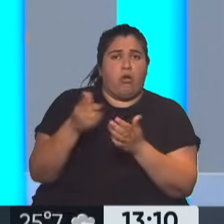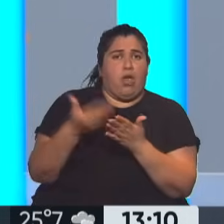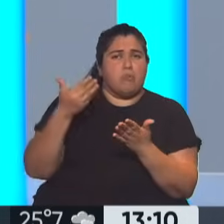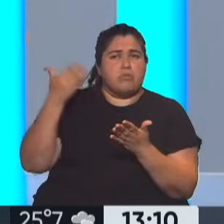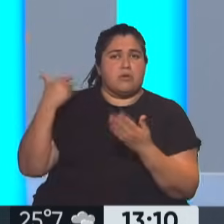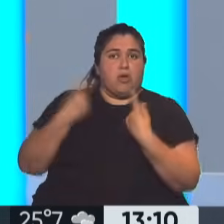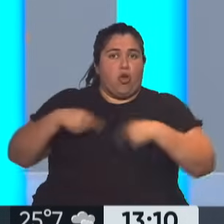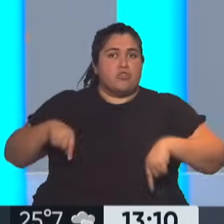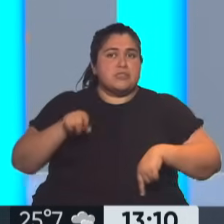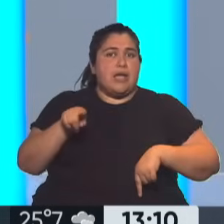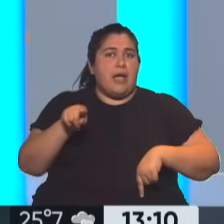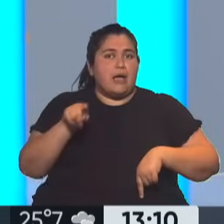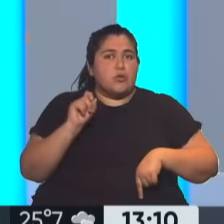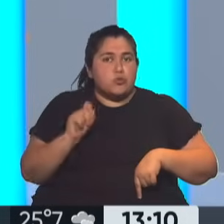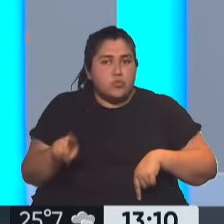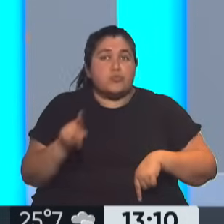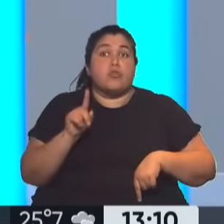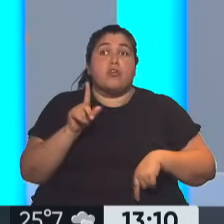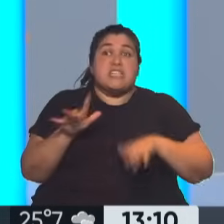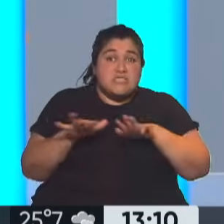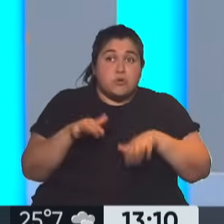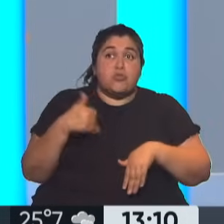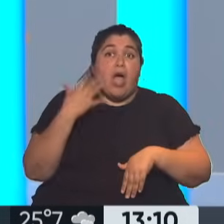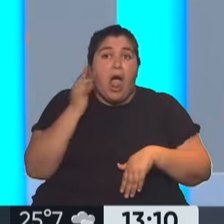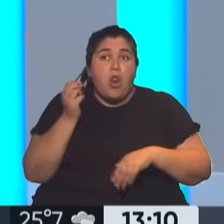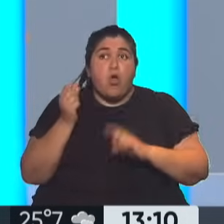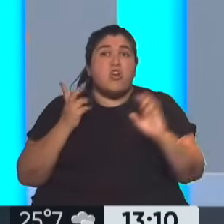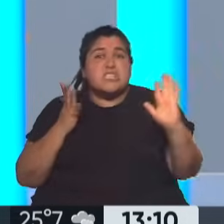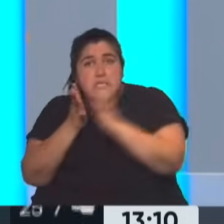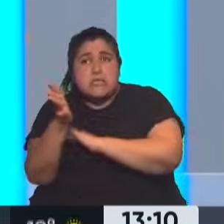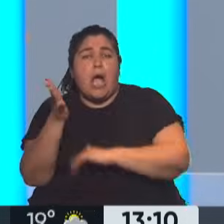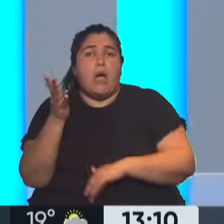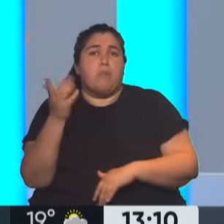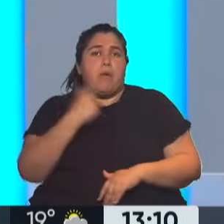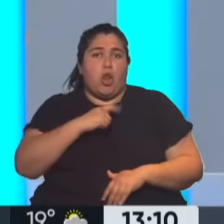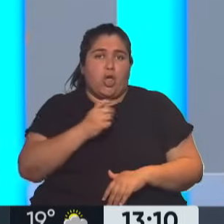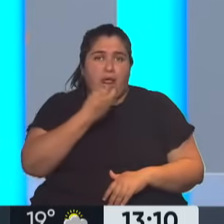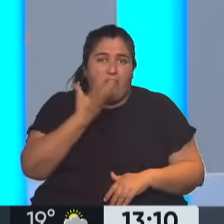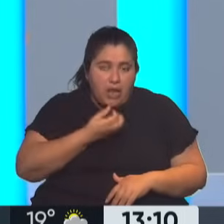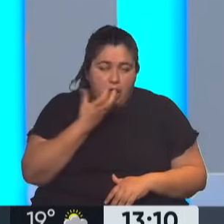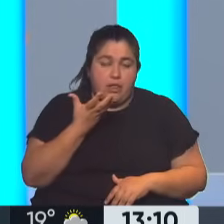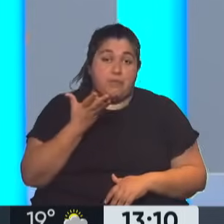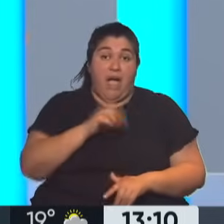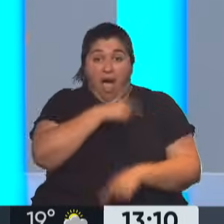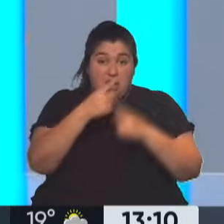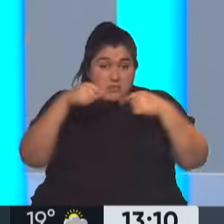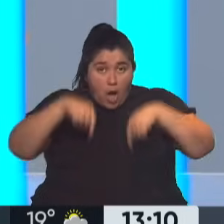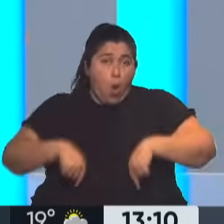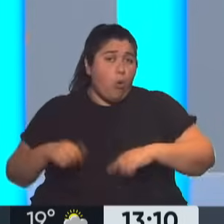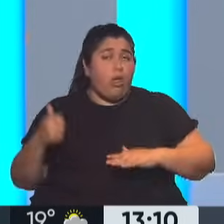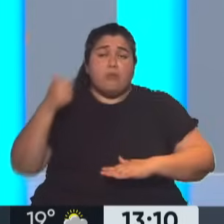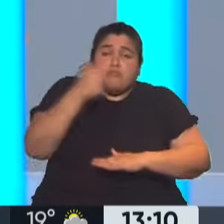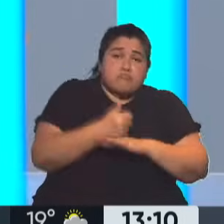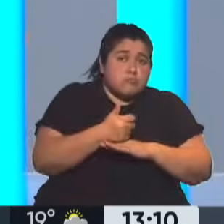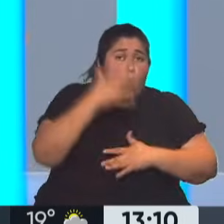elementos que hacen Eh peligroso que se escape Y no y no declare por ahora lo único que hizo rinca se presentó se puso a